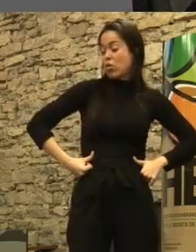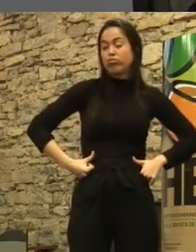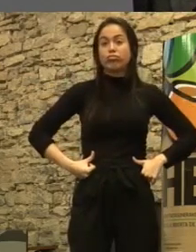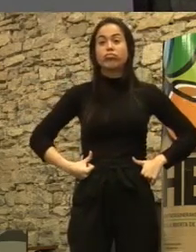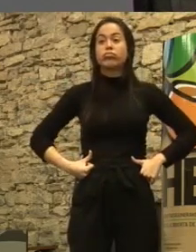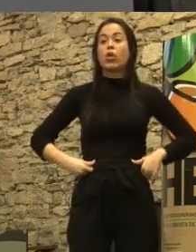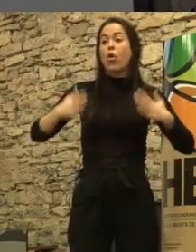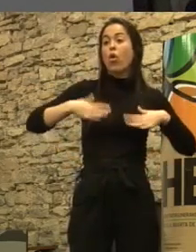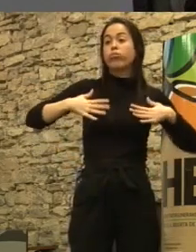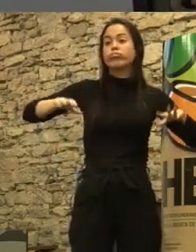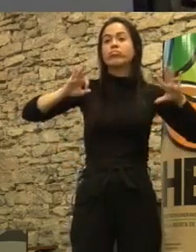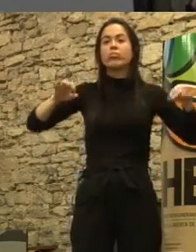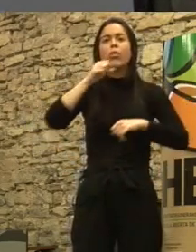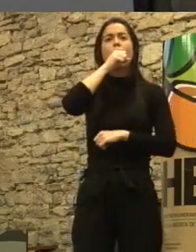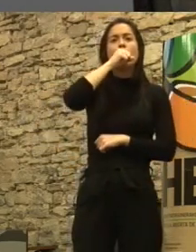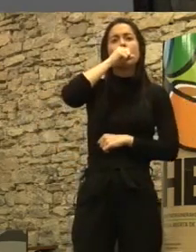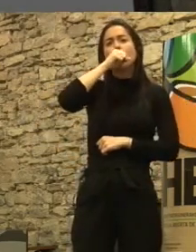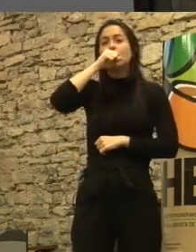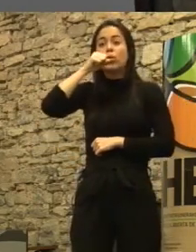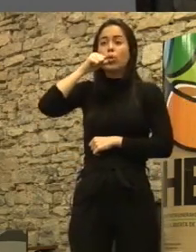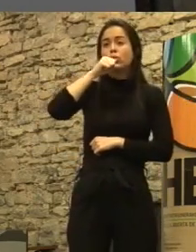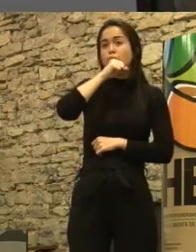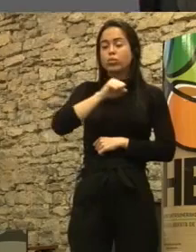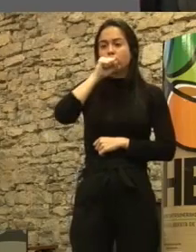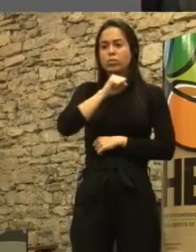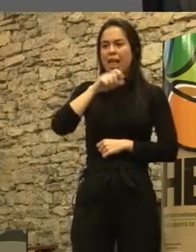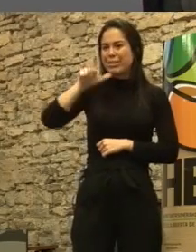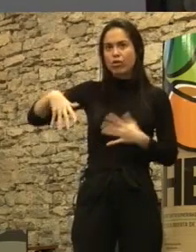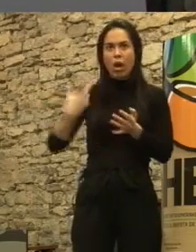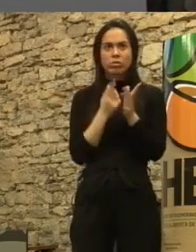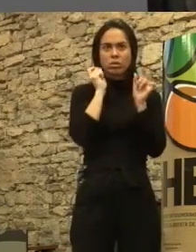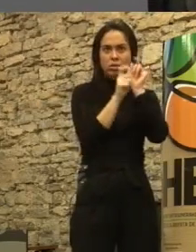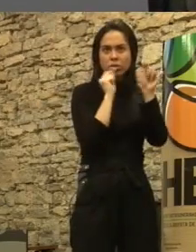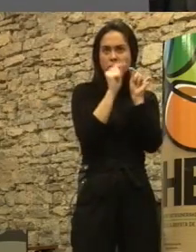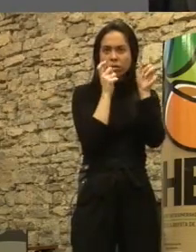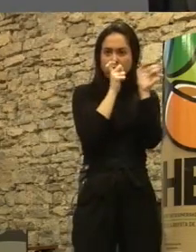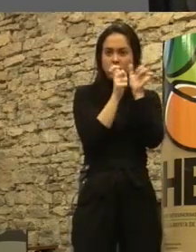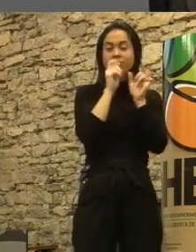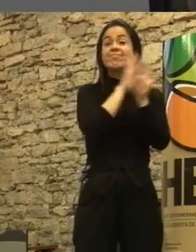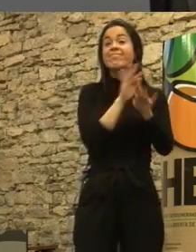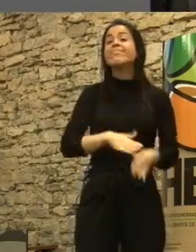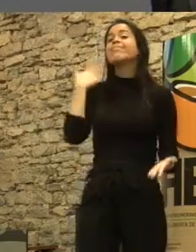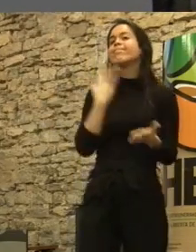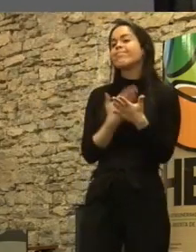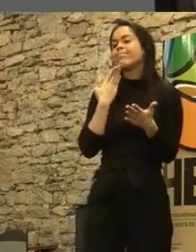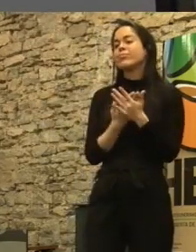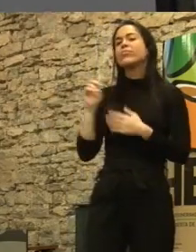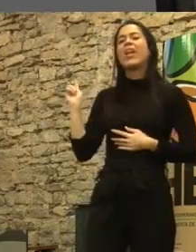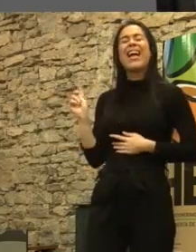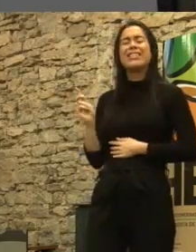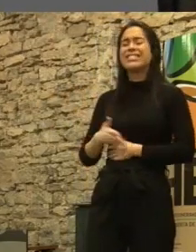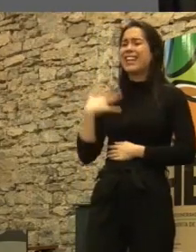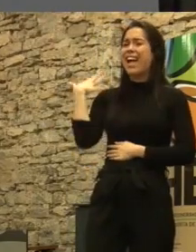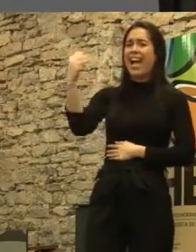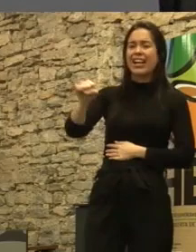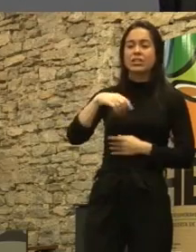y todo el mundo la insultaba por la calle y ha sido capaz de demostrar que son mecánicas excepcionales. Tiene